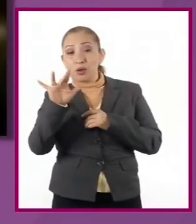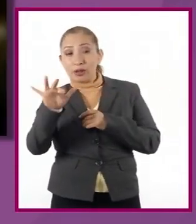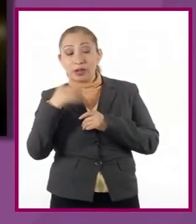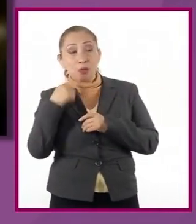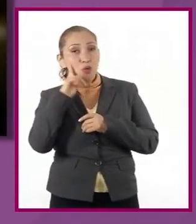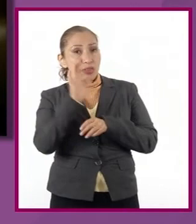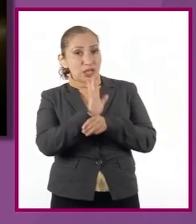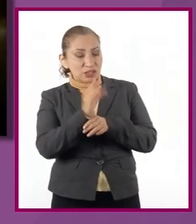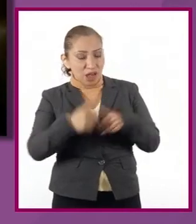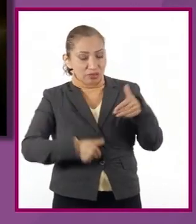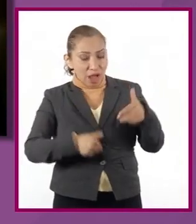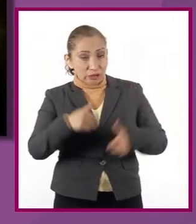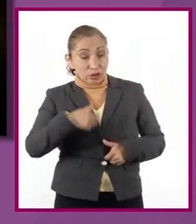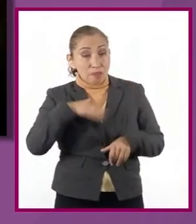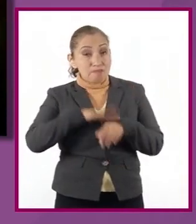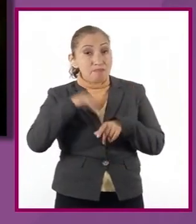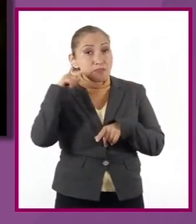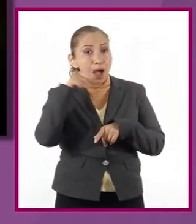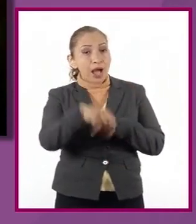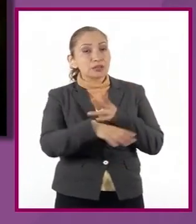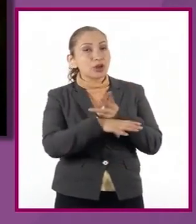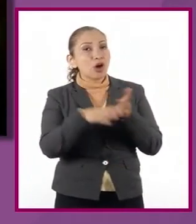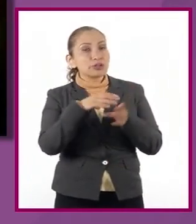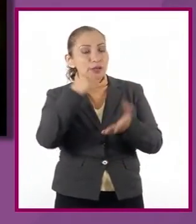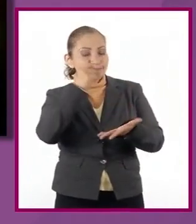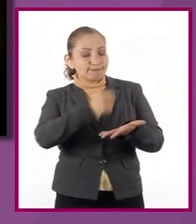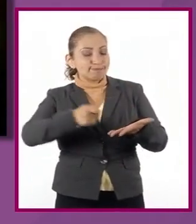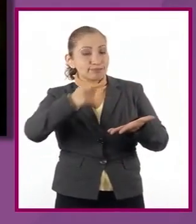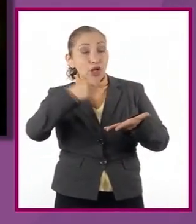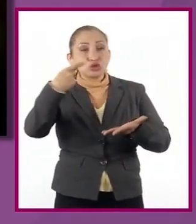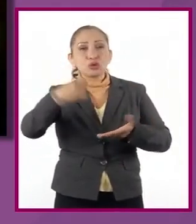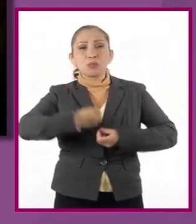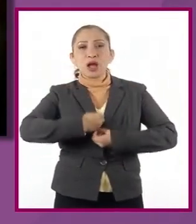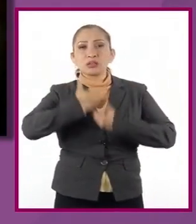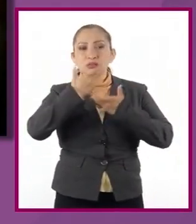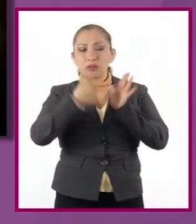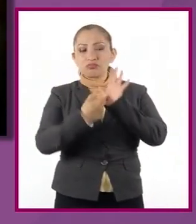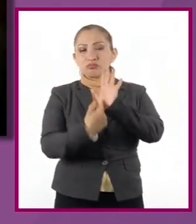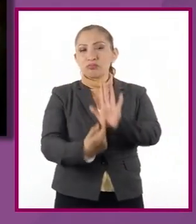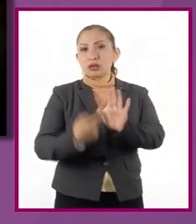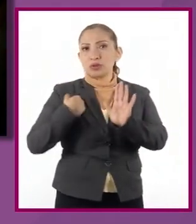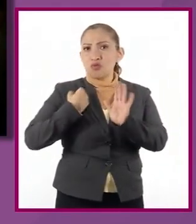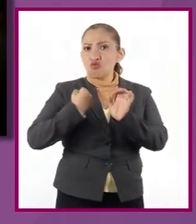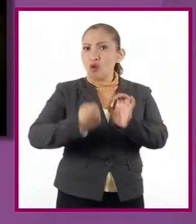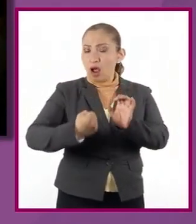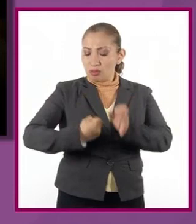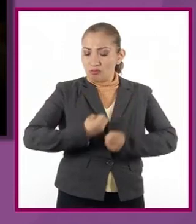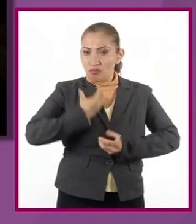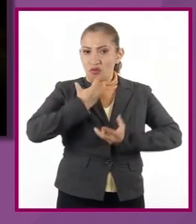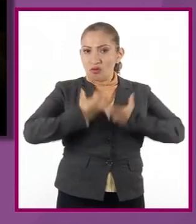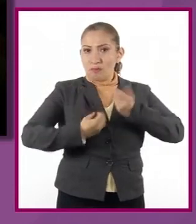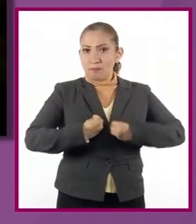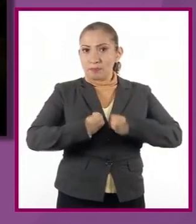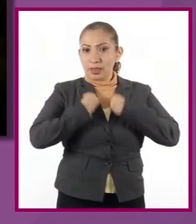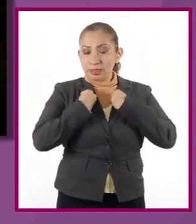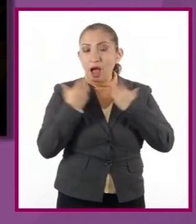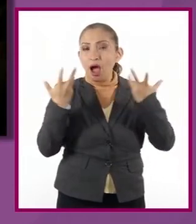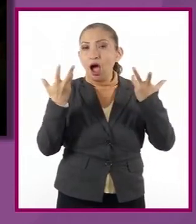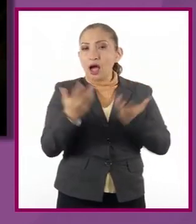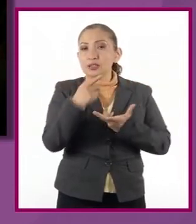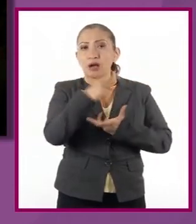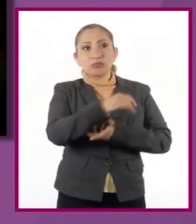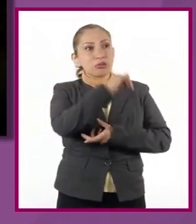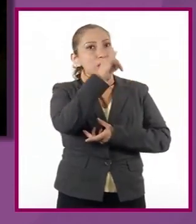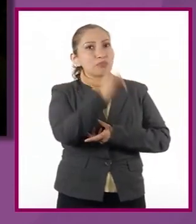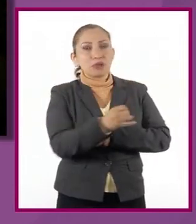cine, teatro y sobre todo las cosas de letras. Su poesía es un reflejo de la intensidad con que vivía. Ejerció como